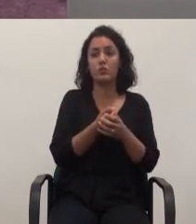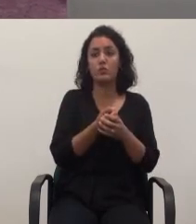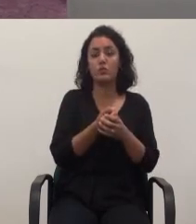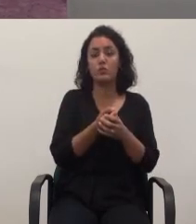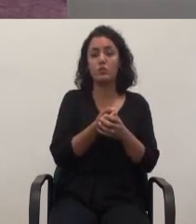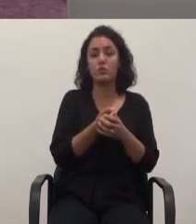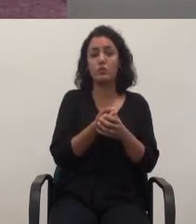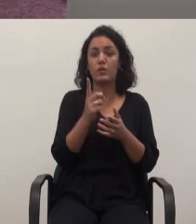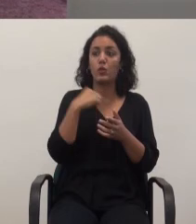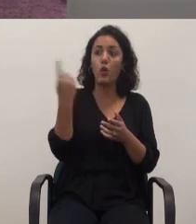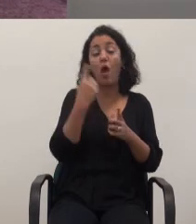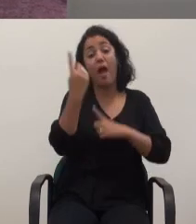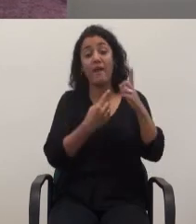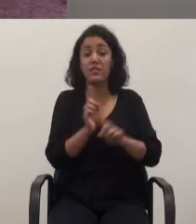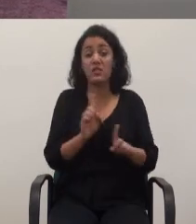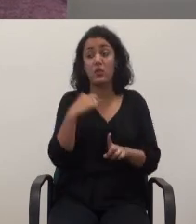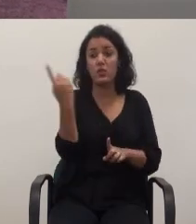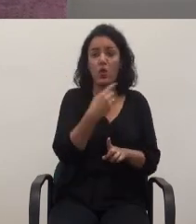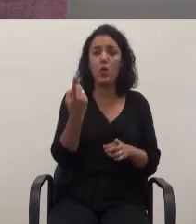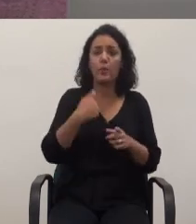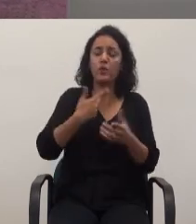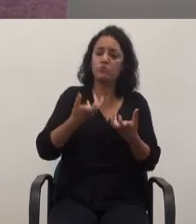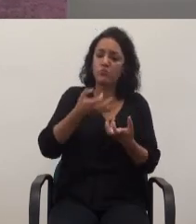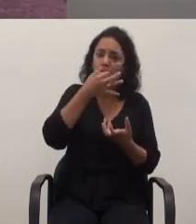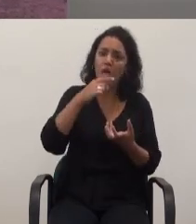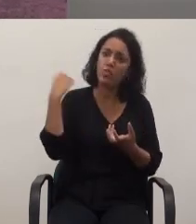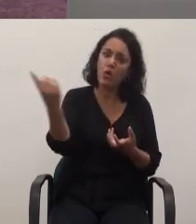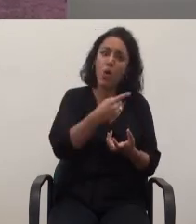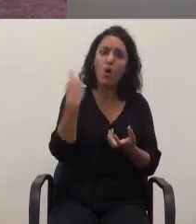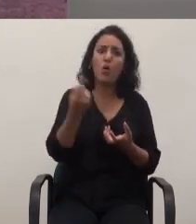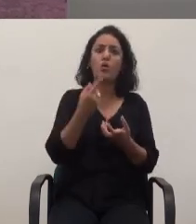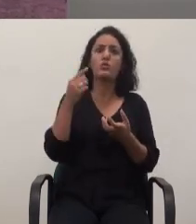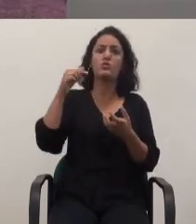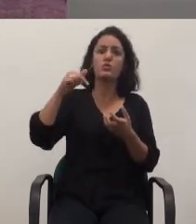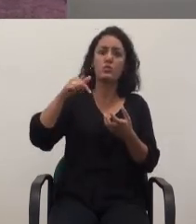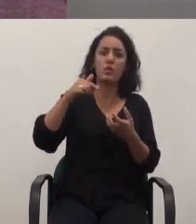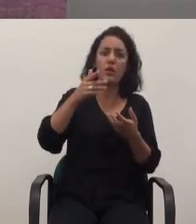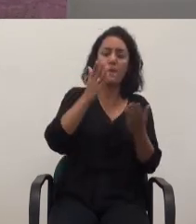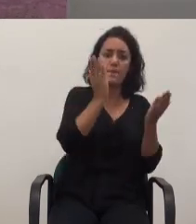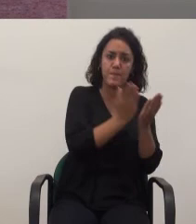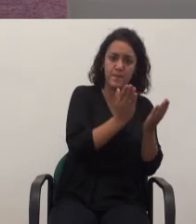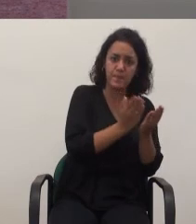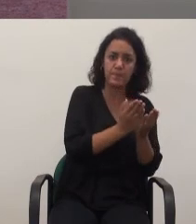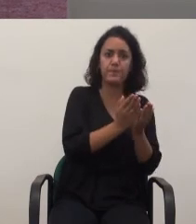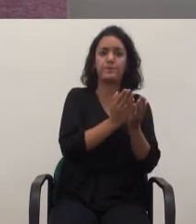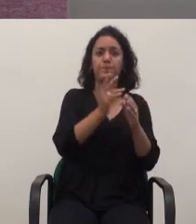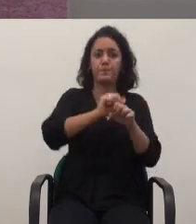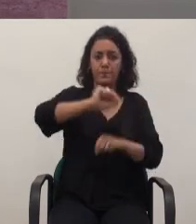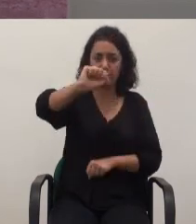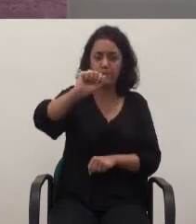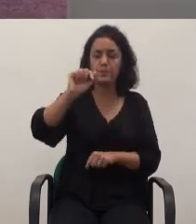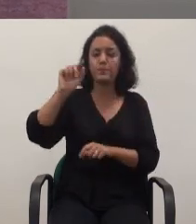no son todos, pero es de una parte muy importante de docentes, estudiantes y egresados, así como